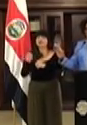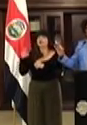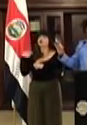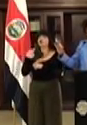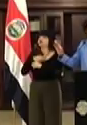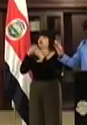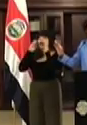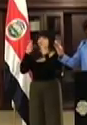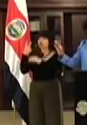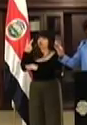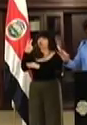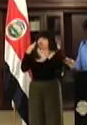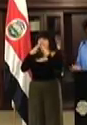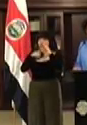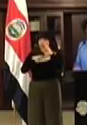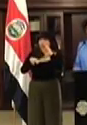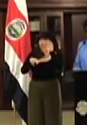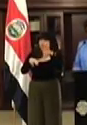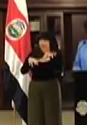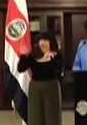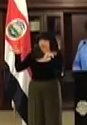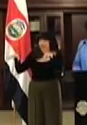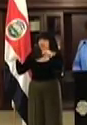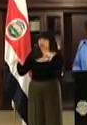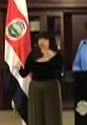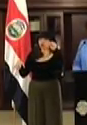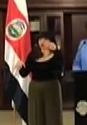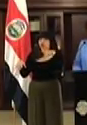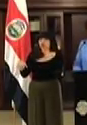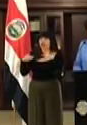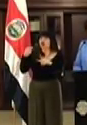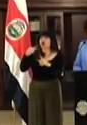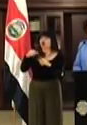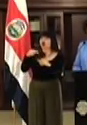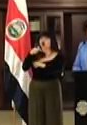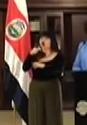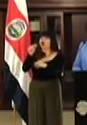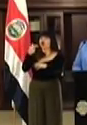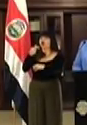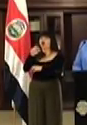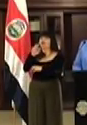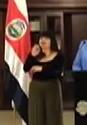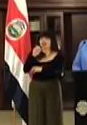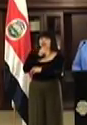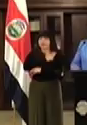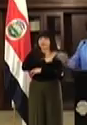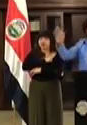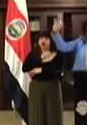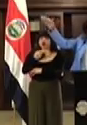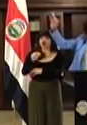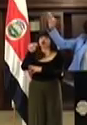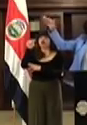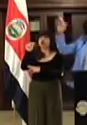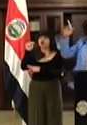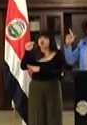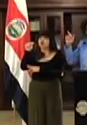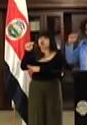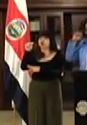humanos y nuestra Iglesia Católica. Realmente nosotros como organismo de derechos humanos hemos